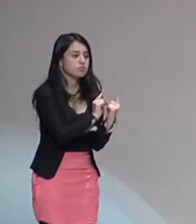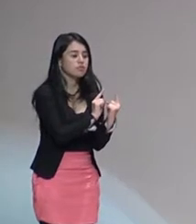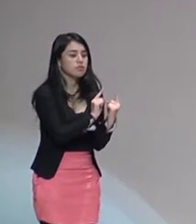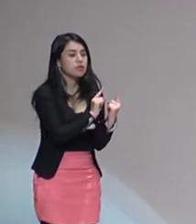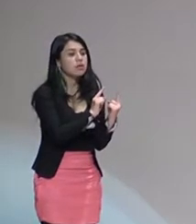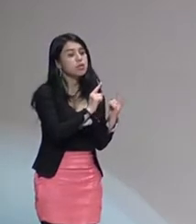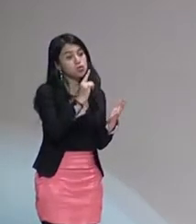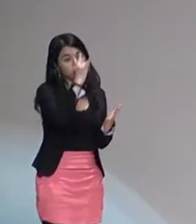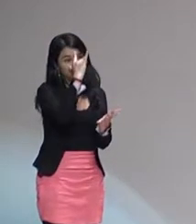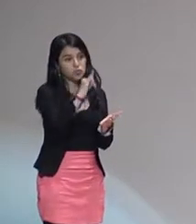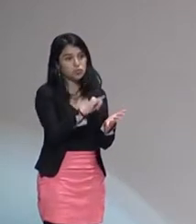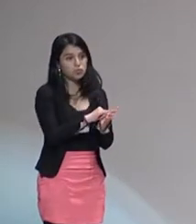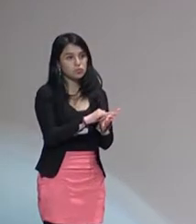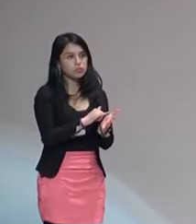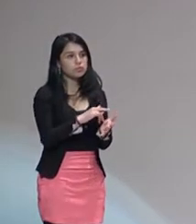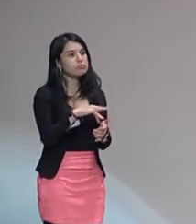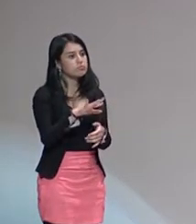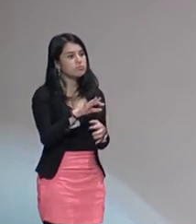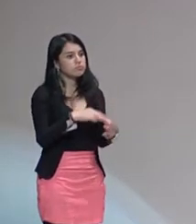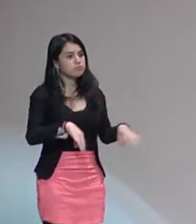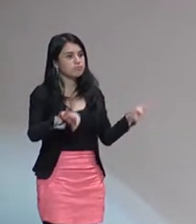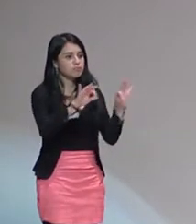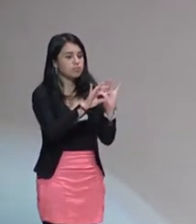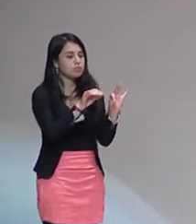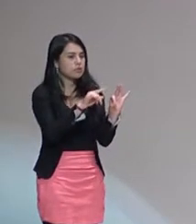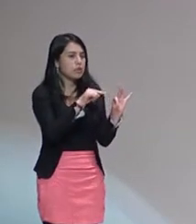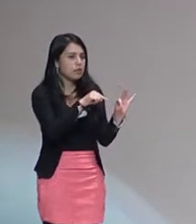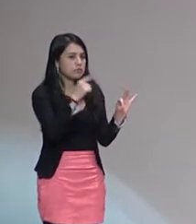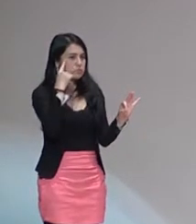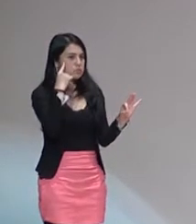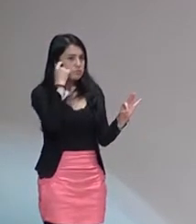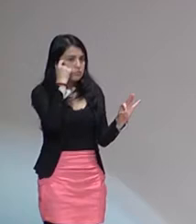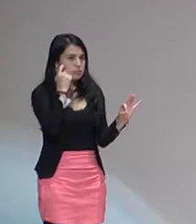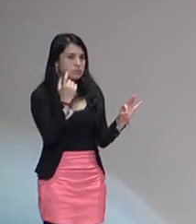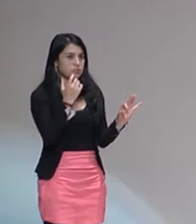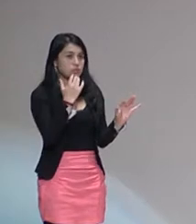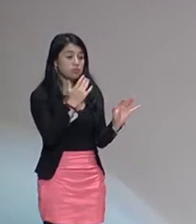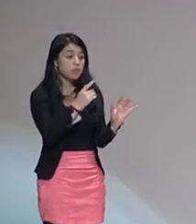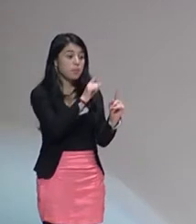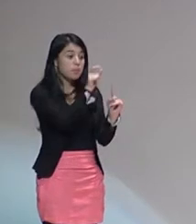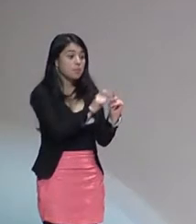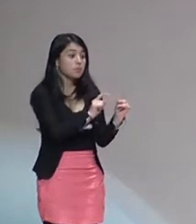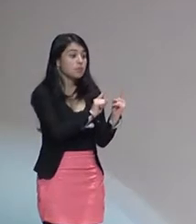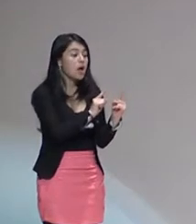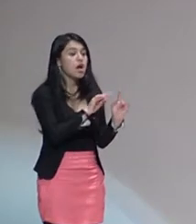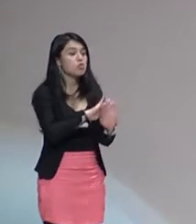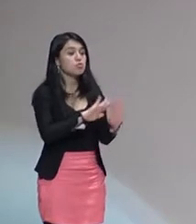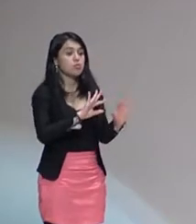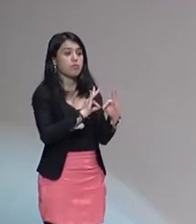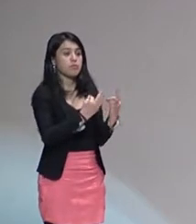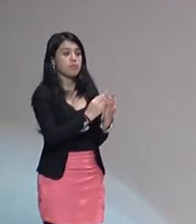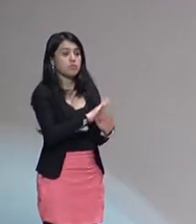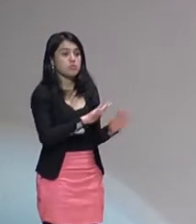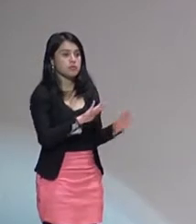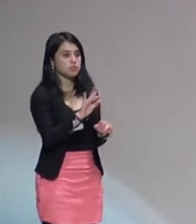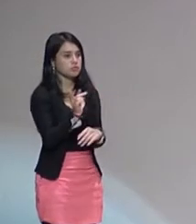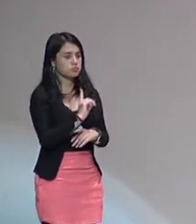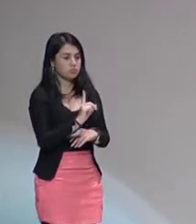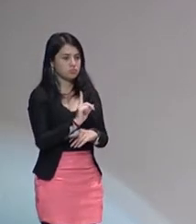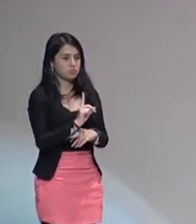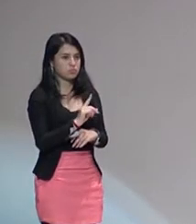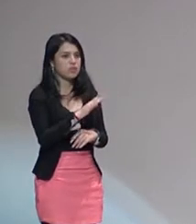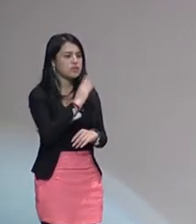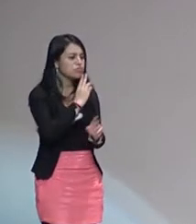eso creo que va a ser el gran desafío, no es solamente mi familia, sino